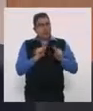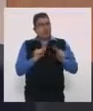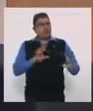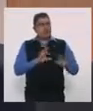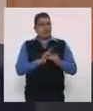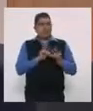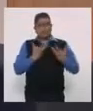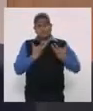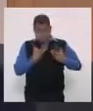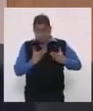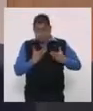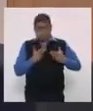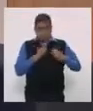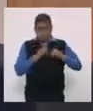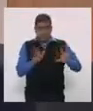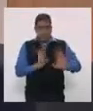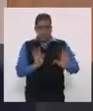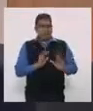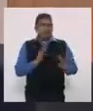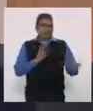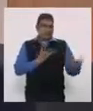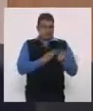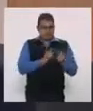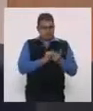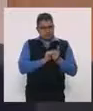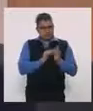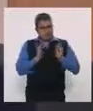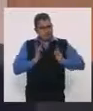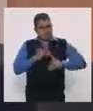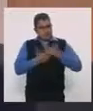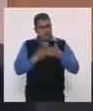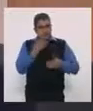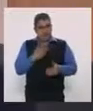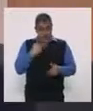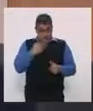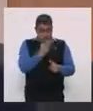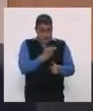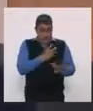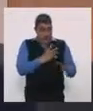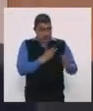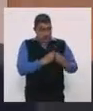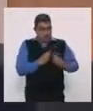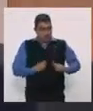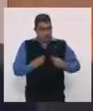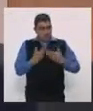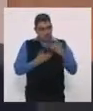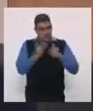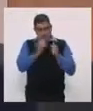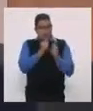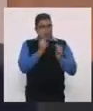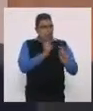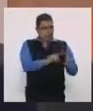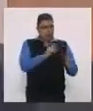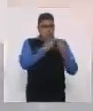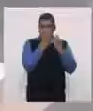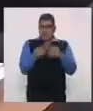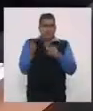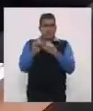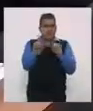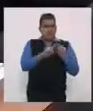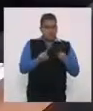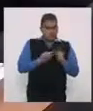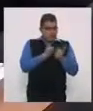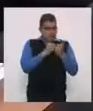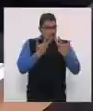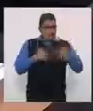es simplemente tratar de llevarlo de la mejor manera, porque al final es algo con lo que vamos a tener que vivir, con esas pérdidas. Hay que entender además que el duelo no